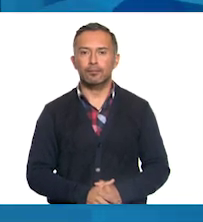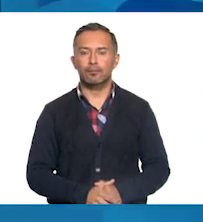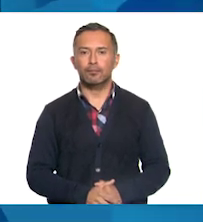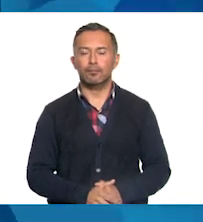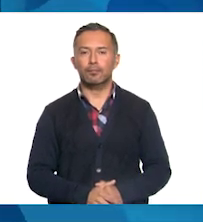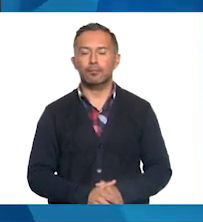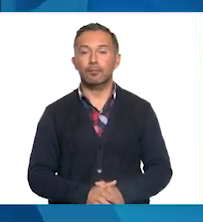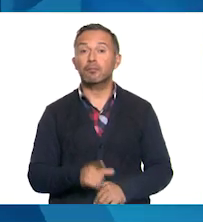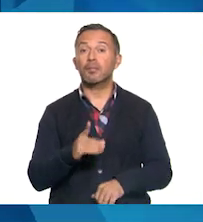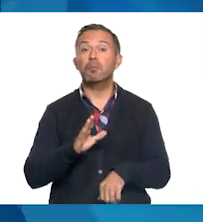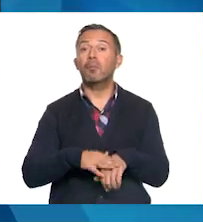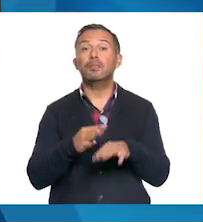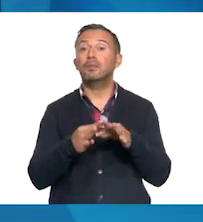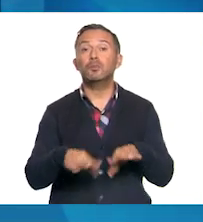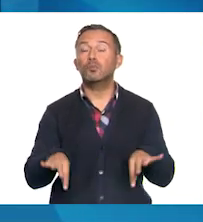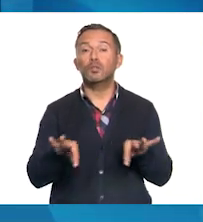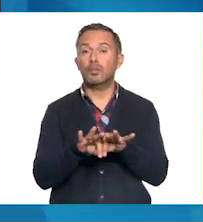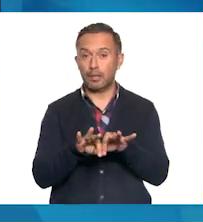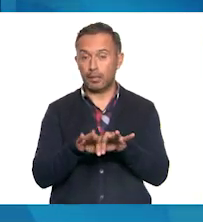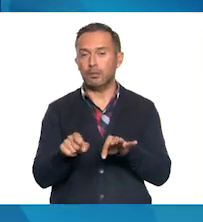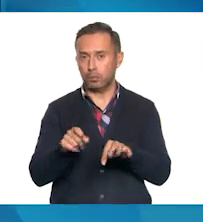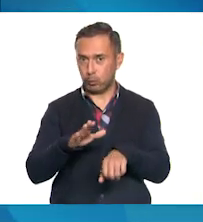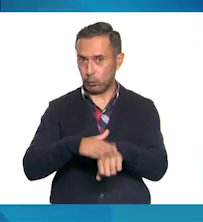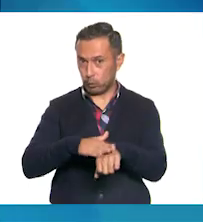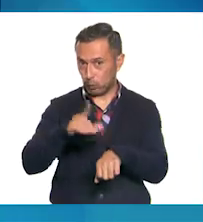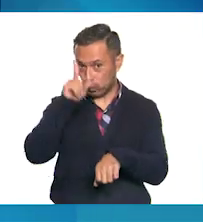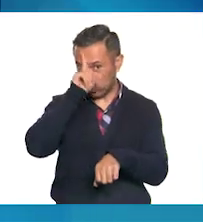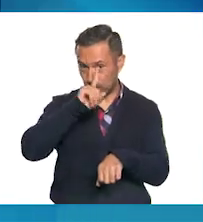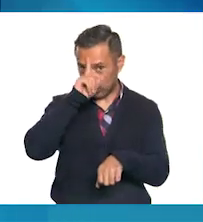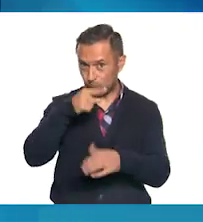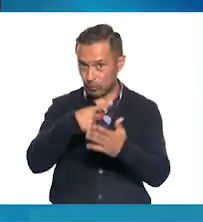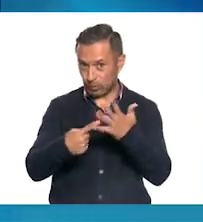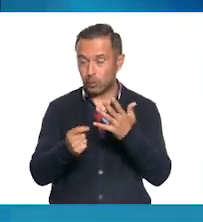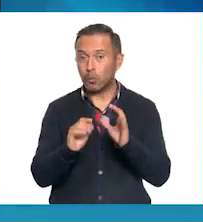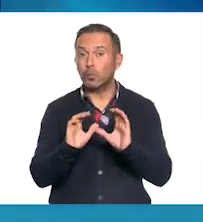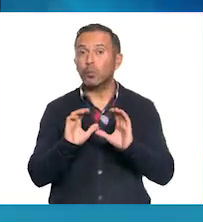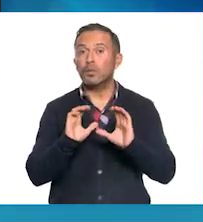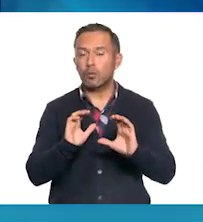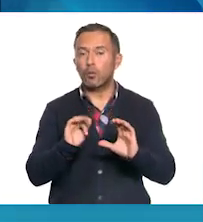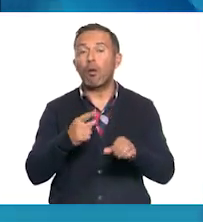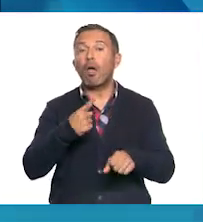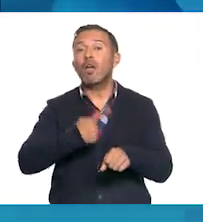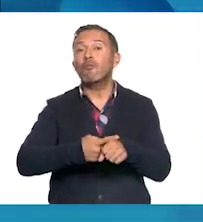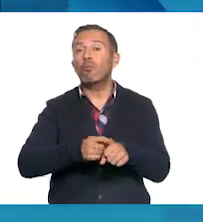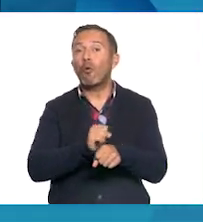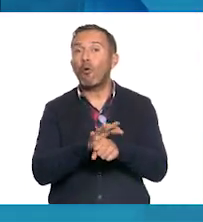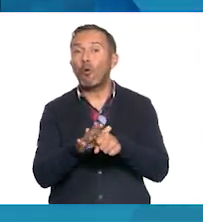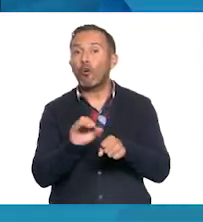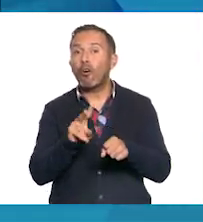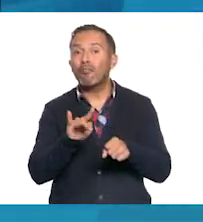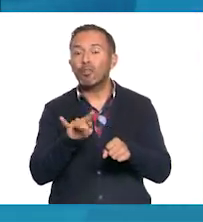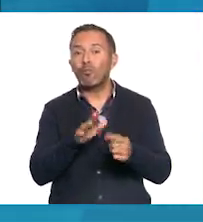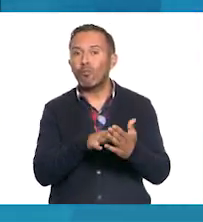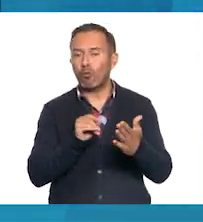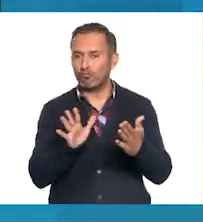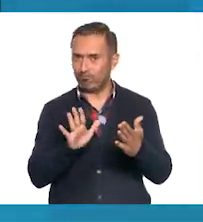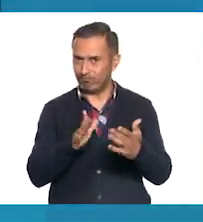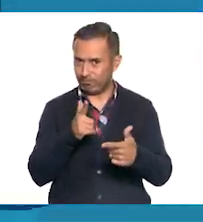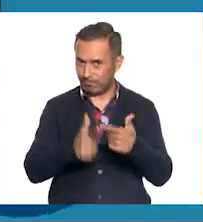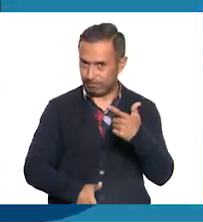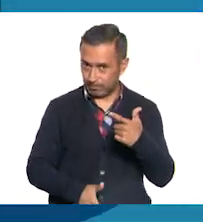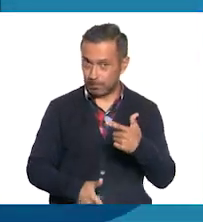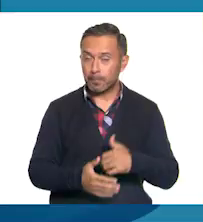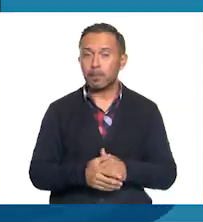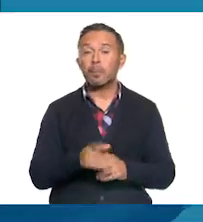Es muy importante continuar con las recomendaciones para evitar contagios de COVID. Trata de